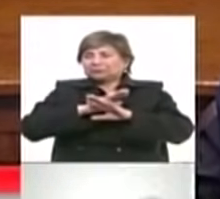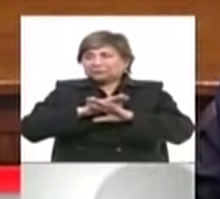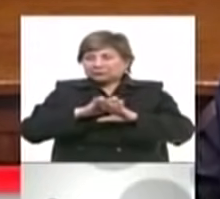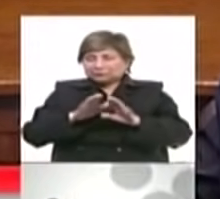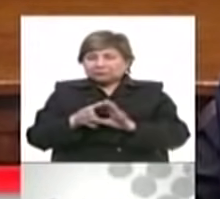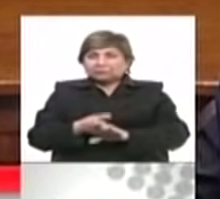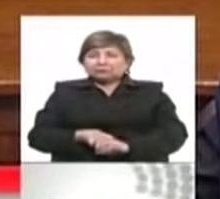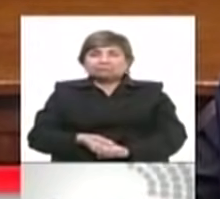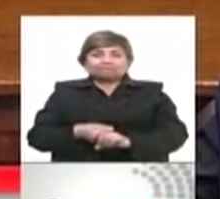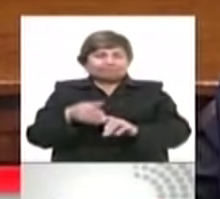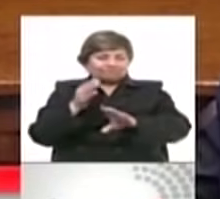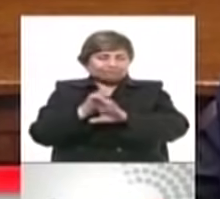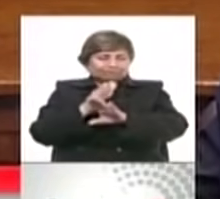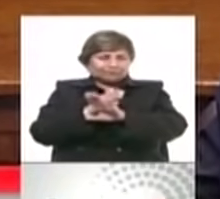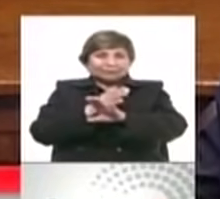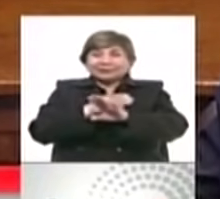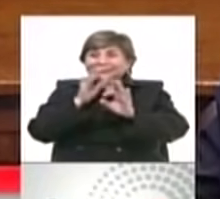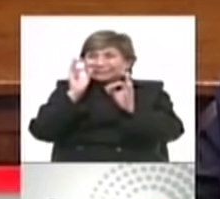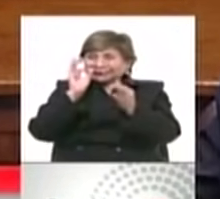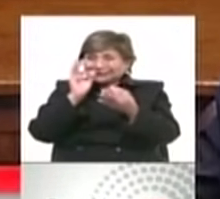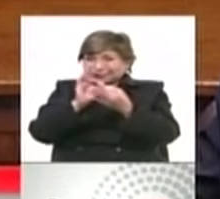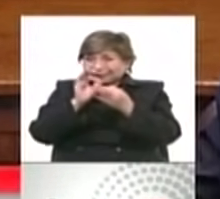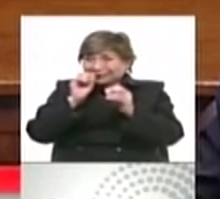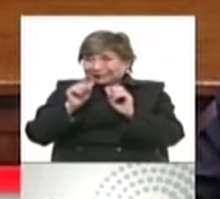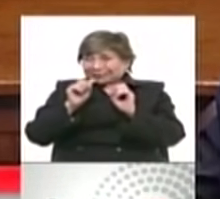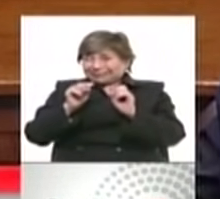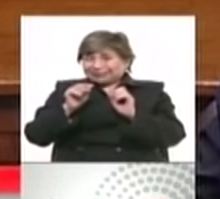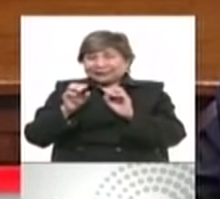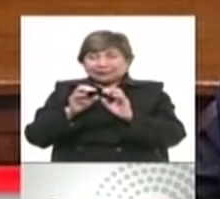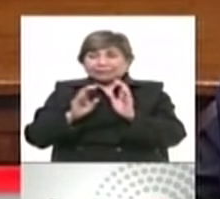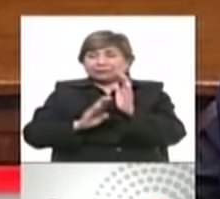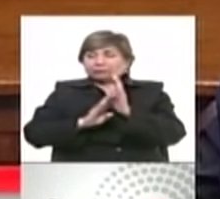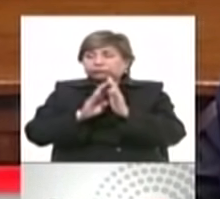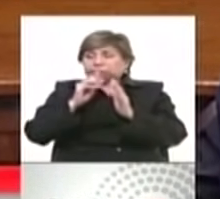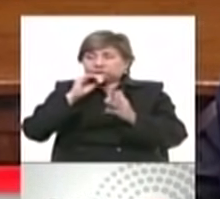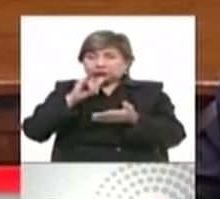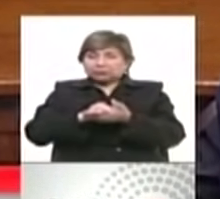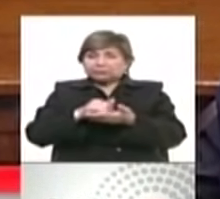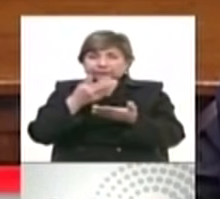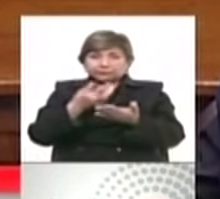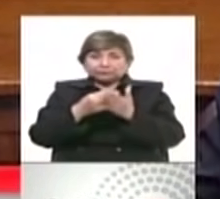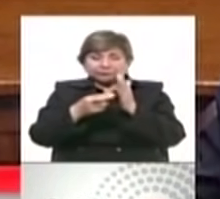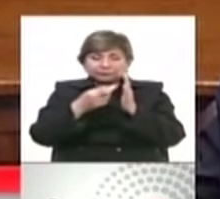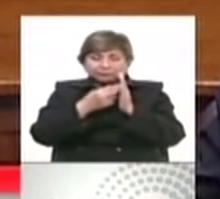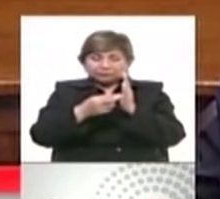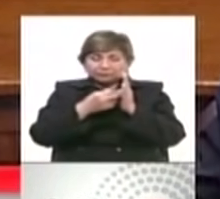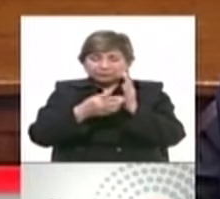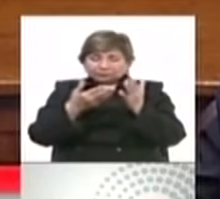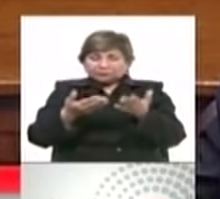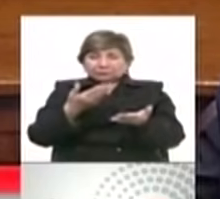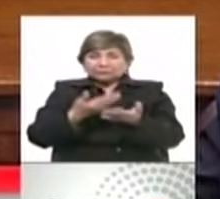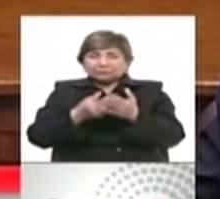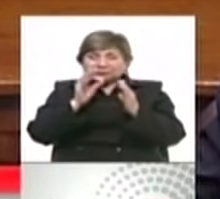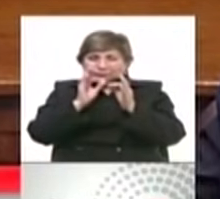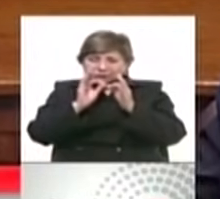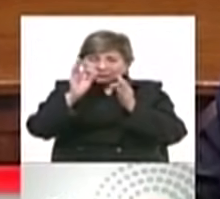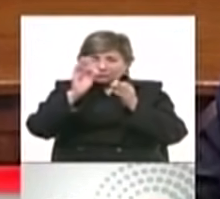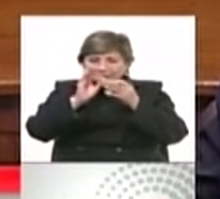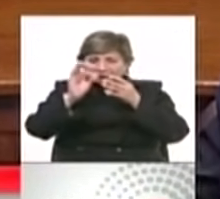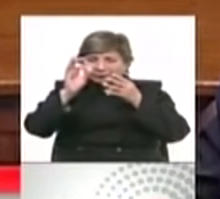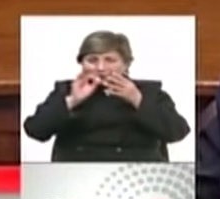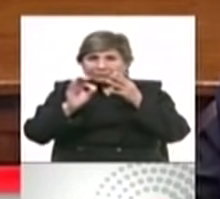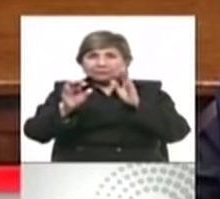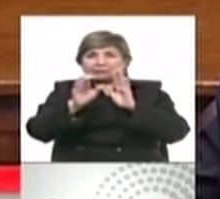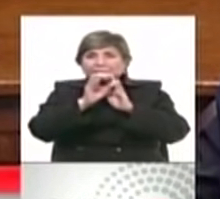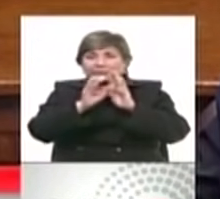modificación de un artículo constitucional con una ley. Se tenía que hacer una reforma constitucional con